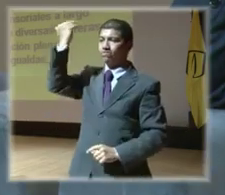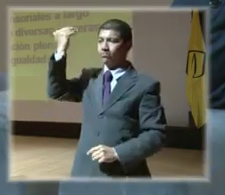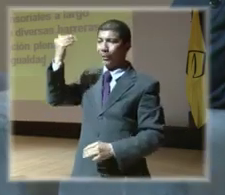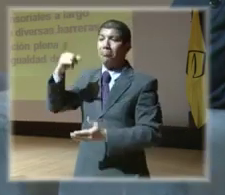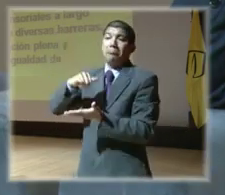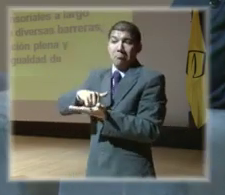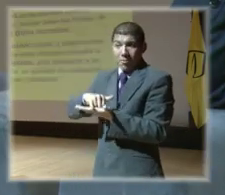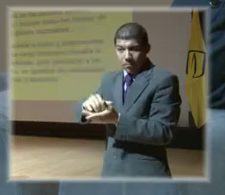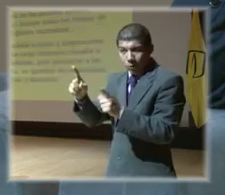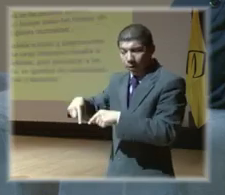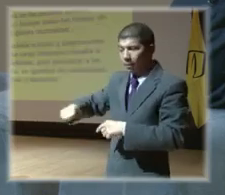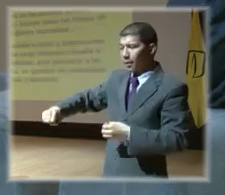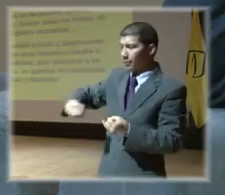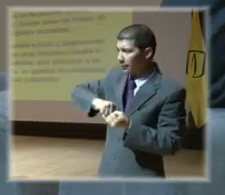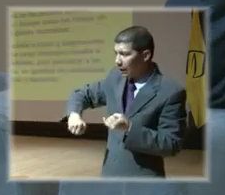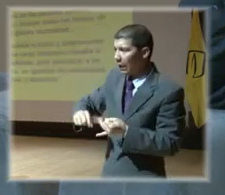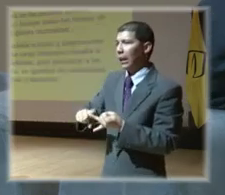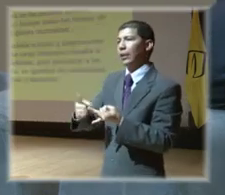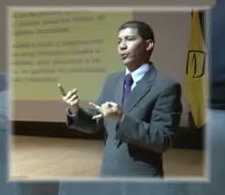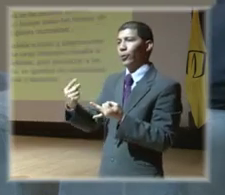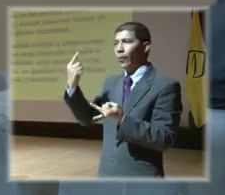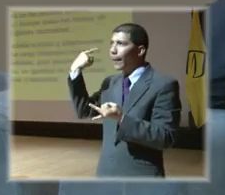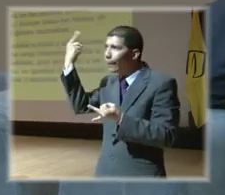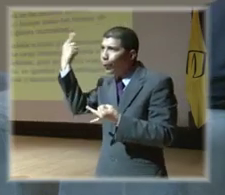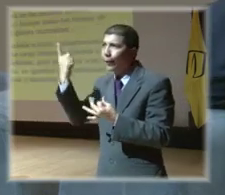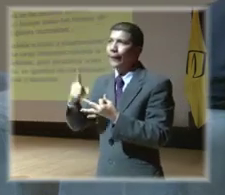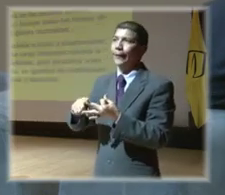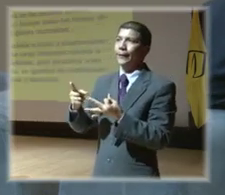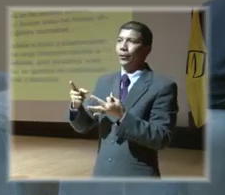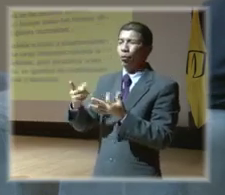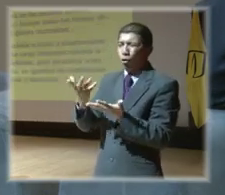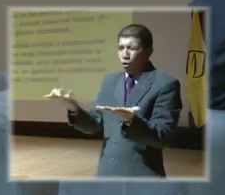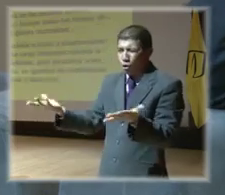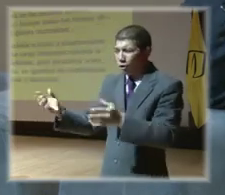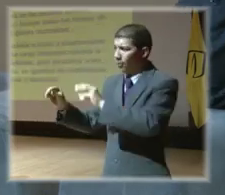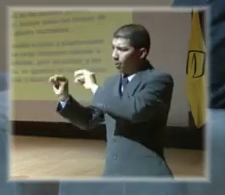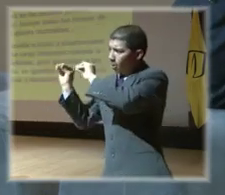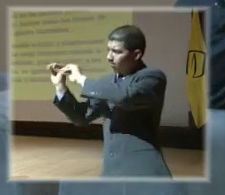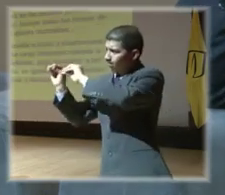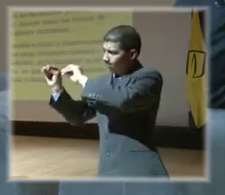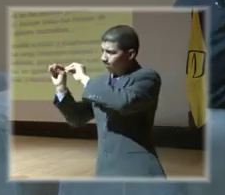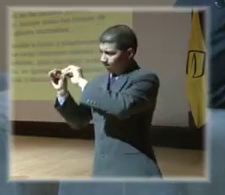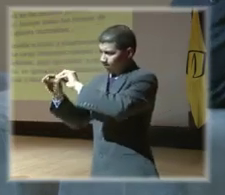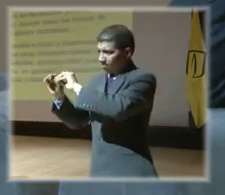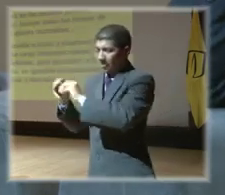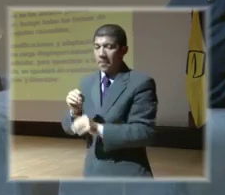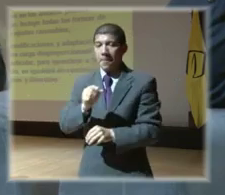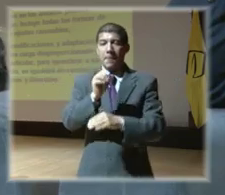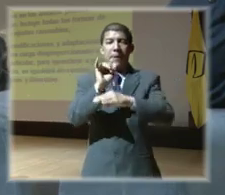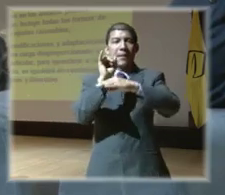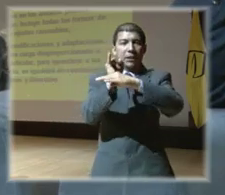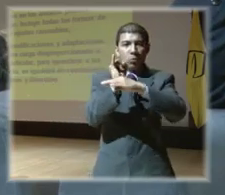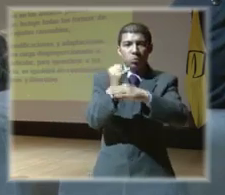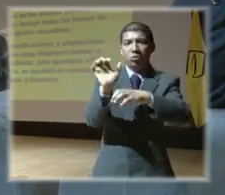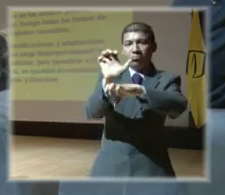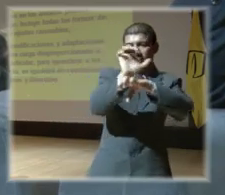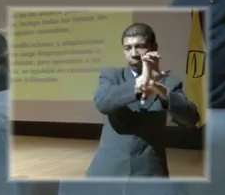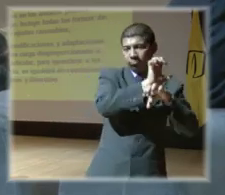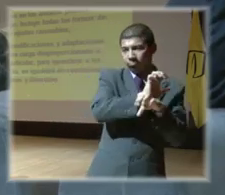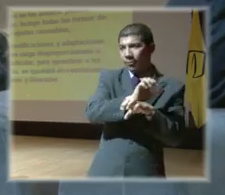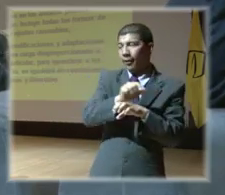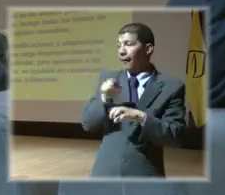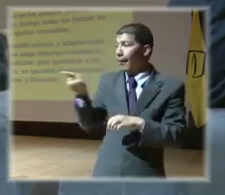que una institución, como es la institución judicial, también respete los derechos que esta persona tiene.